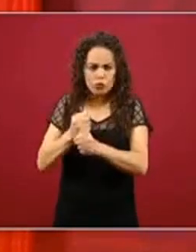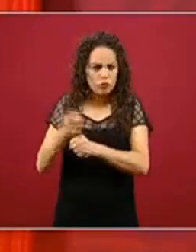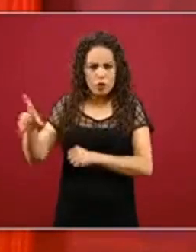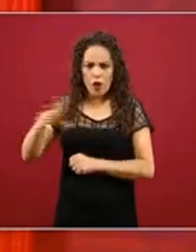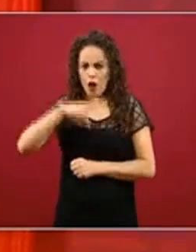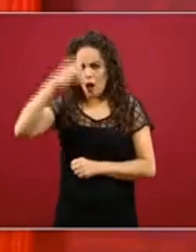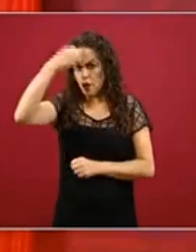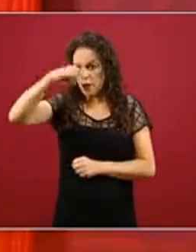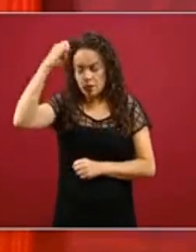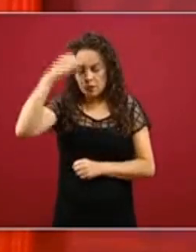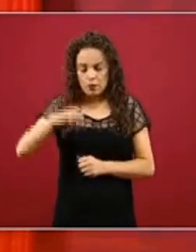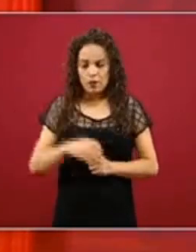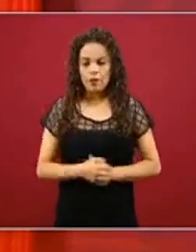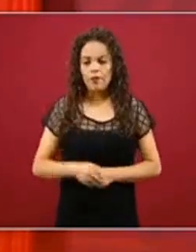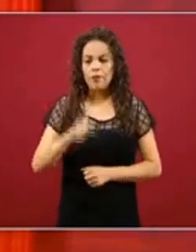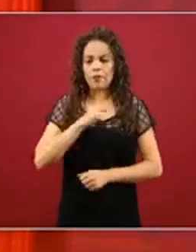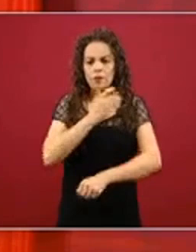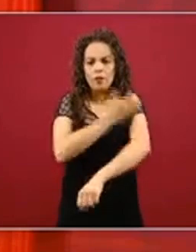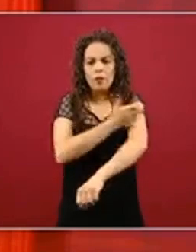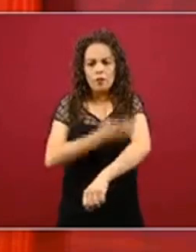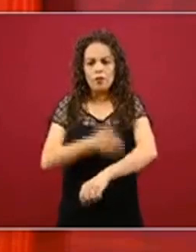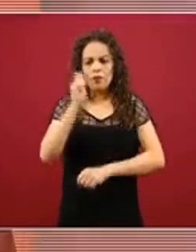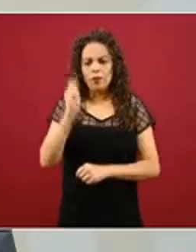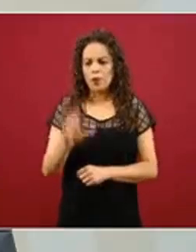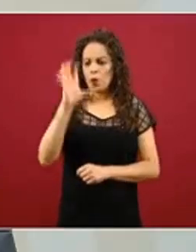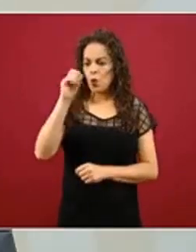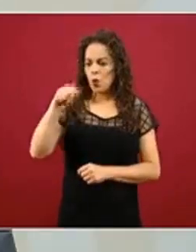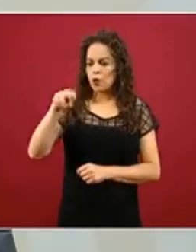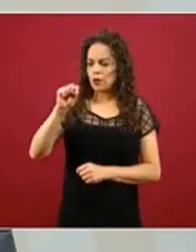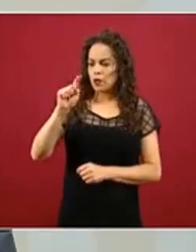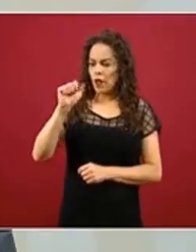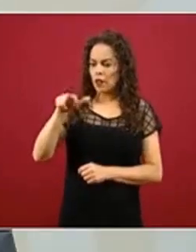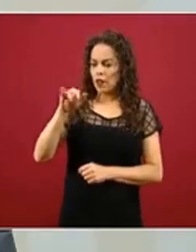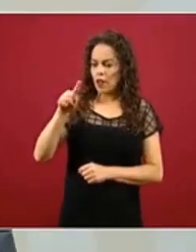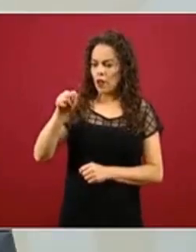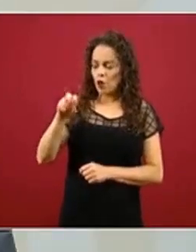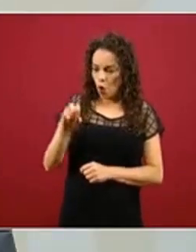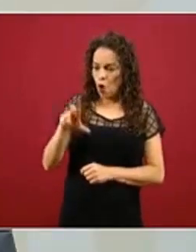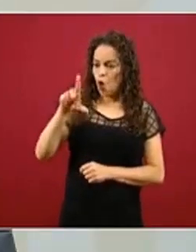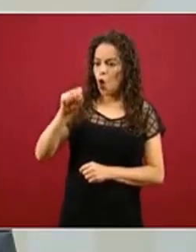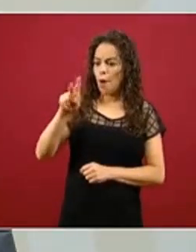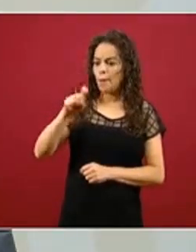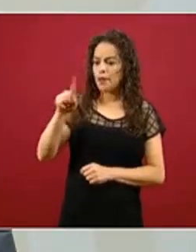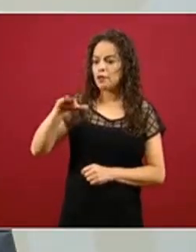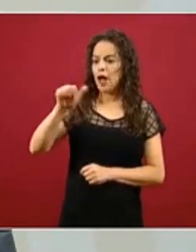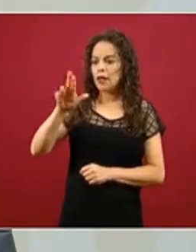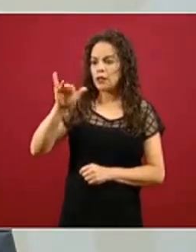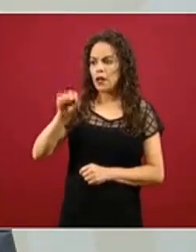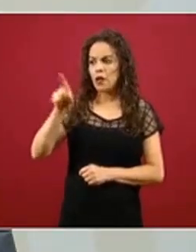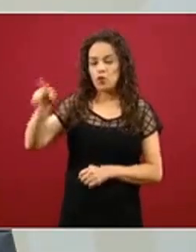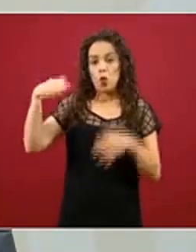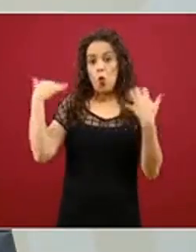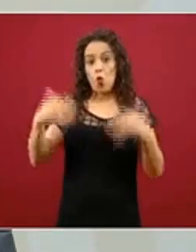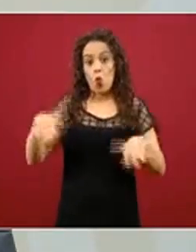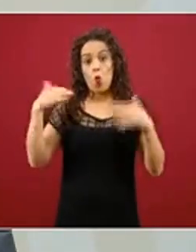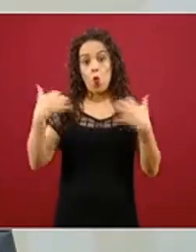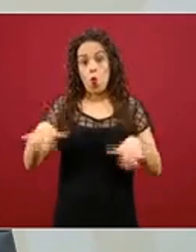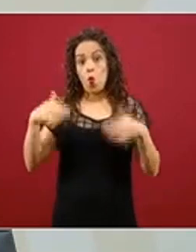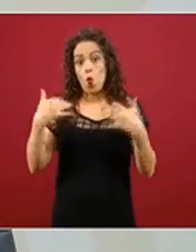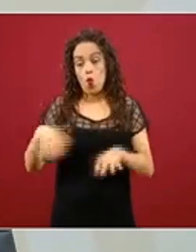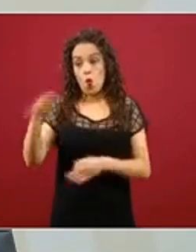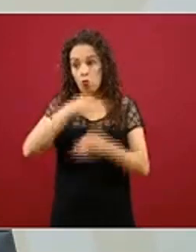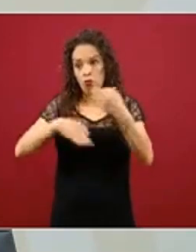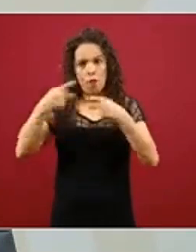querido colega el doctor Constantino López Macías, quien es un fabuloso inmunólogo muy reconocido, muy prestigiado,